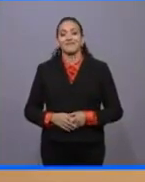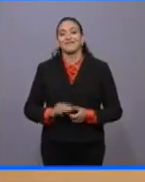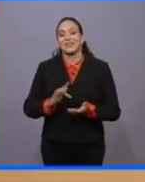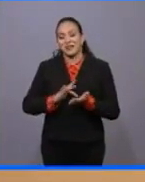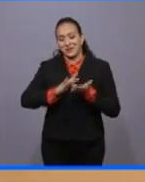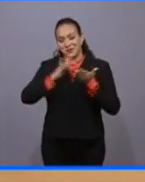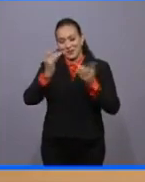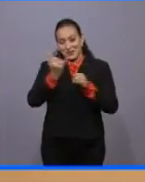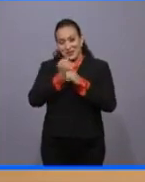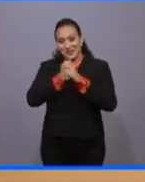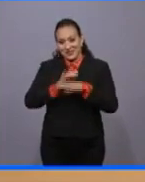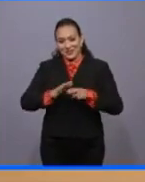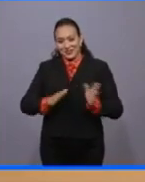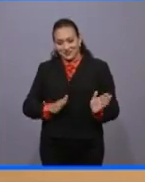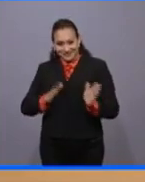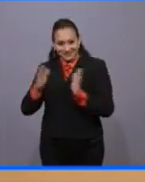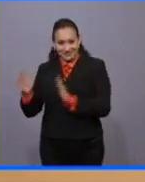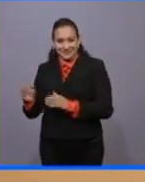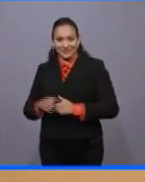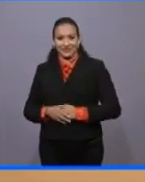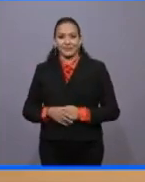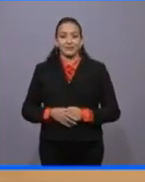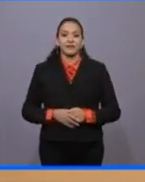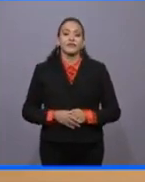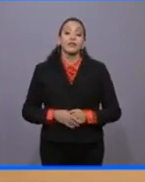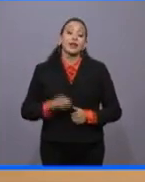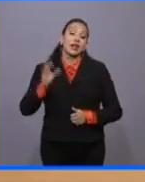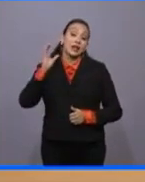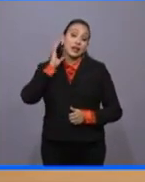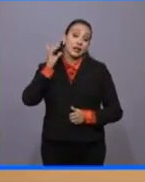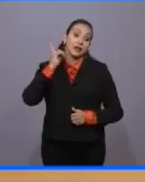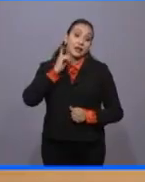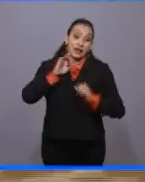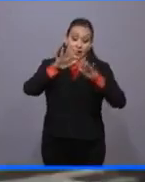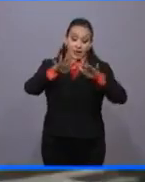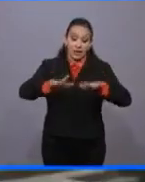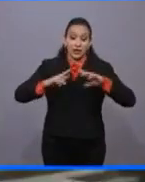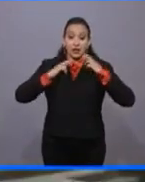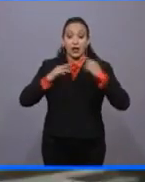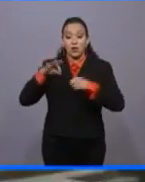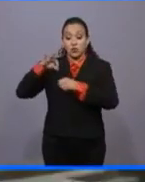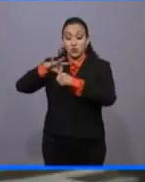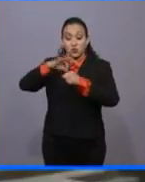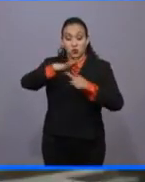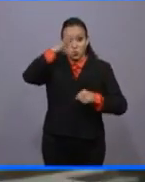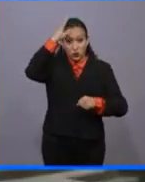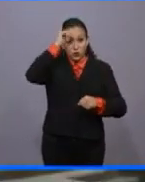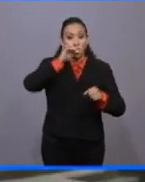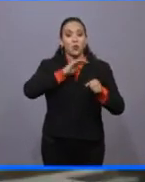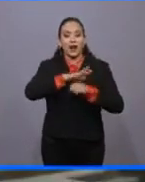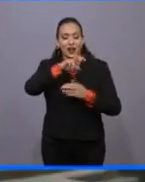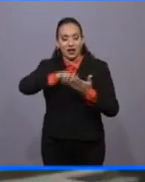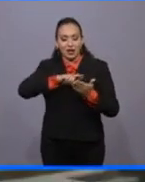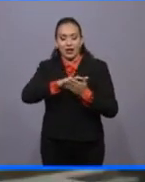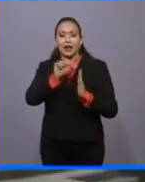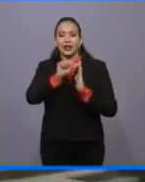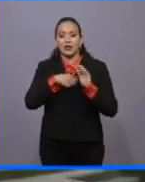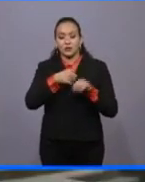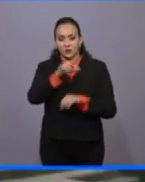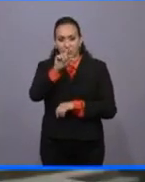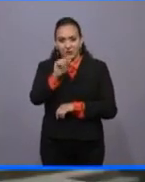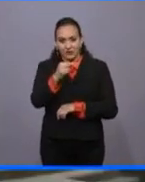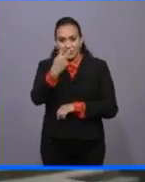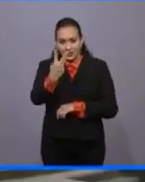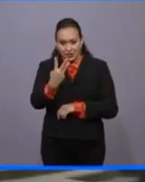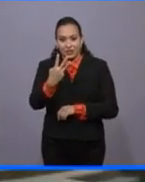Gracias a Jesús Daza por el reporte. El Pleno de la Cámara de Diputados aprobó por unanimidad la reforma al artículo